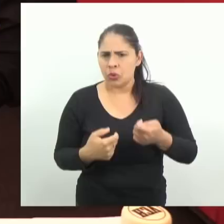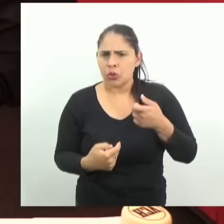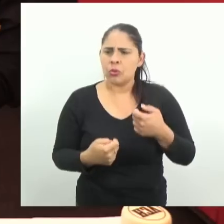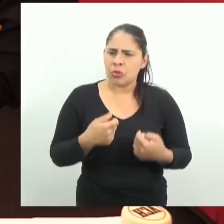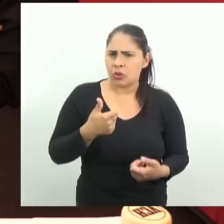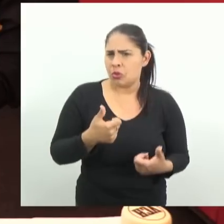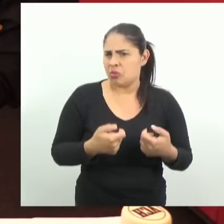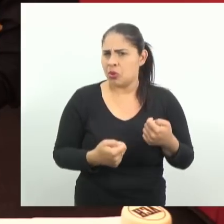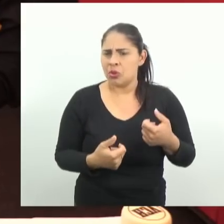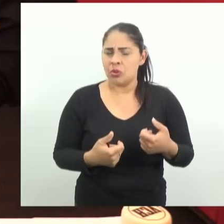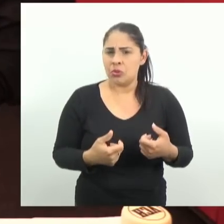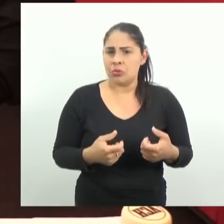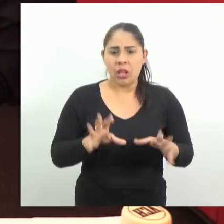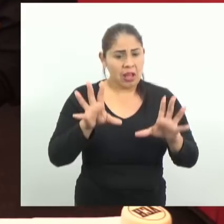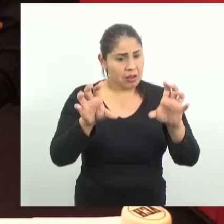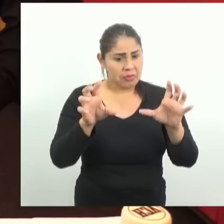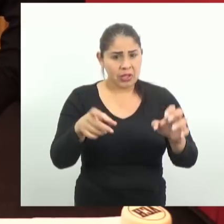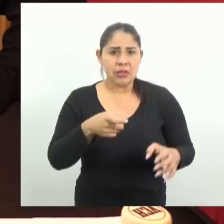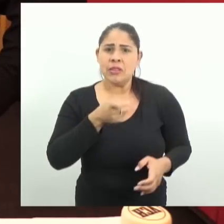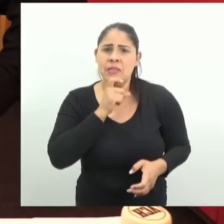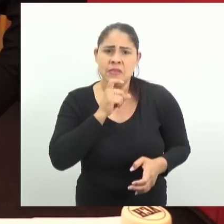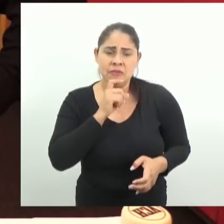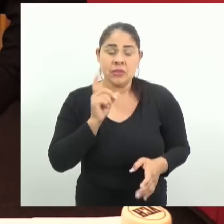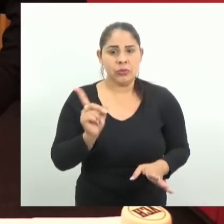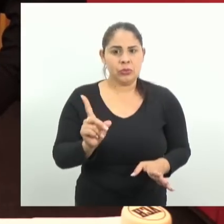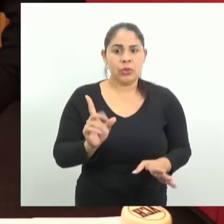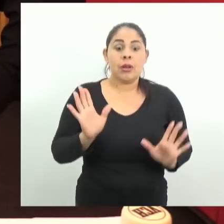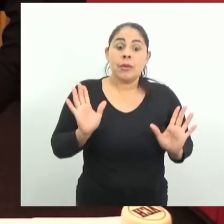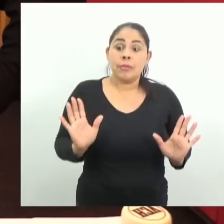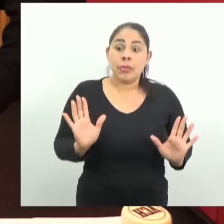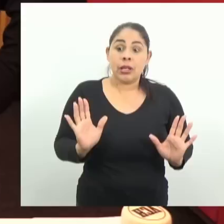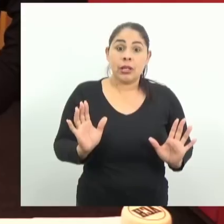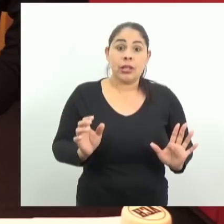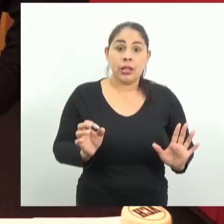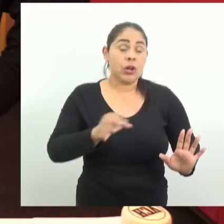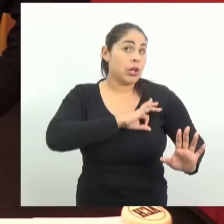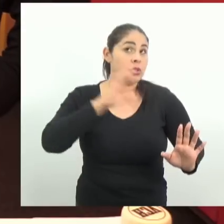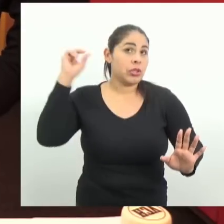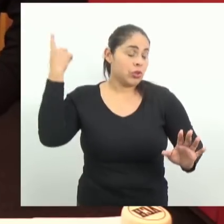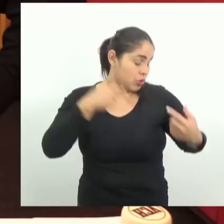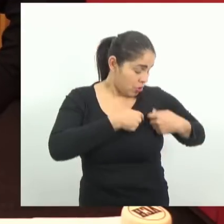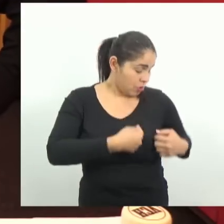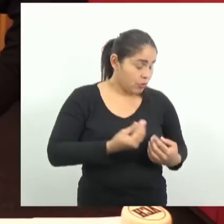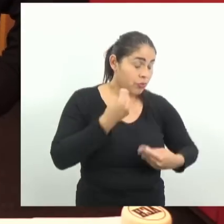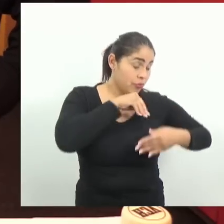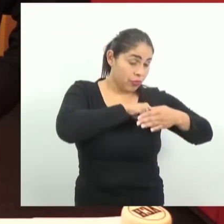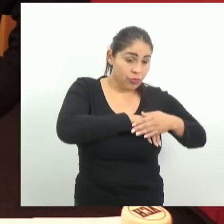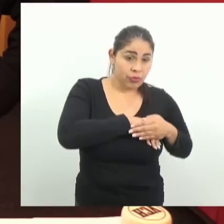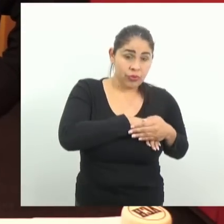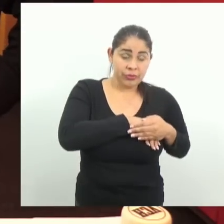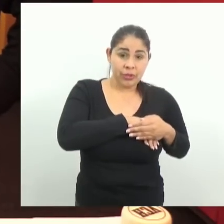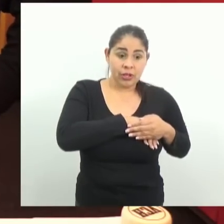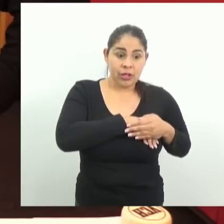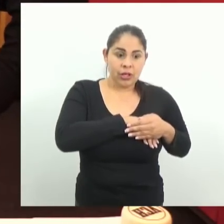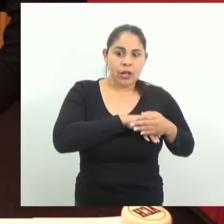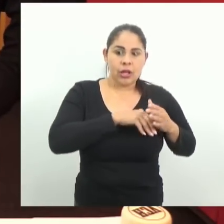convertí y comprendí que la palabra de Dios es más que la palabra de Dios.